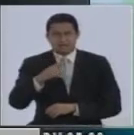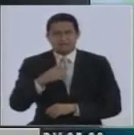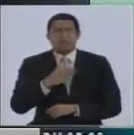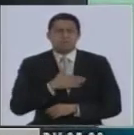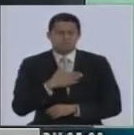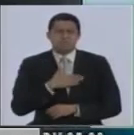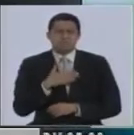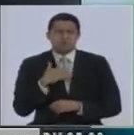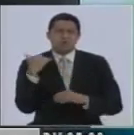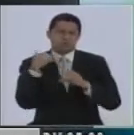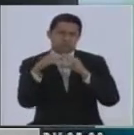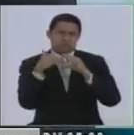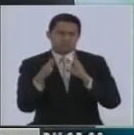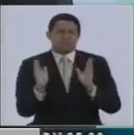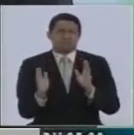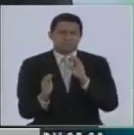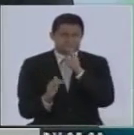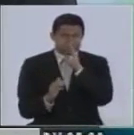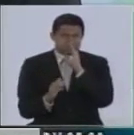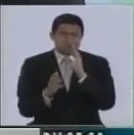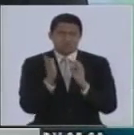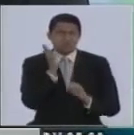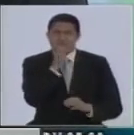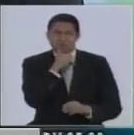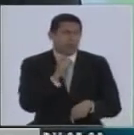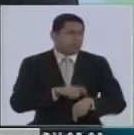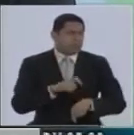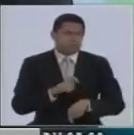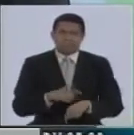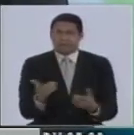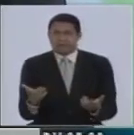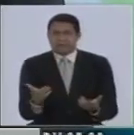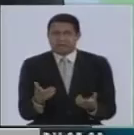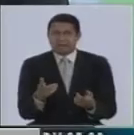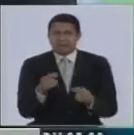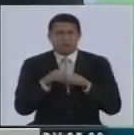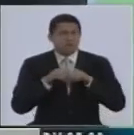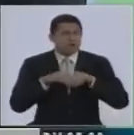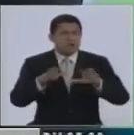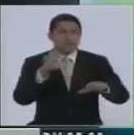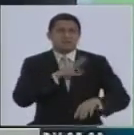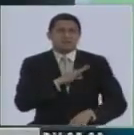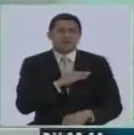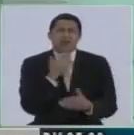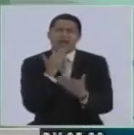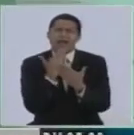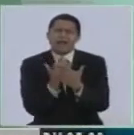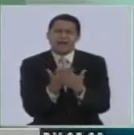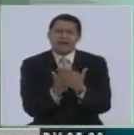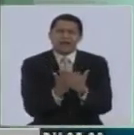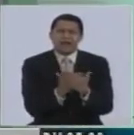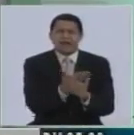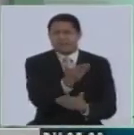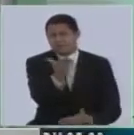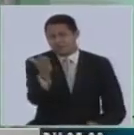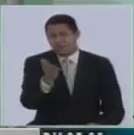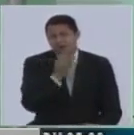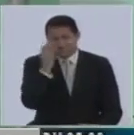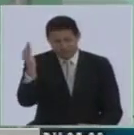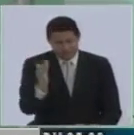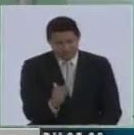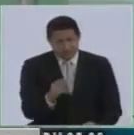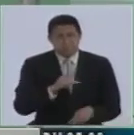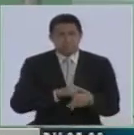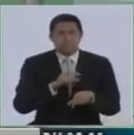que lo único que yo utilizo porque no tengo tiempo para la de las otras gracias por acompañarme la tarde conversamos con